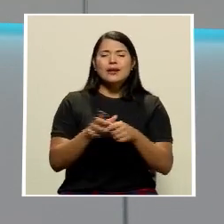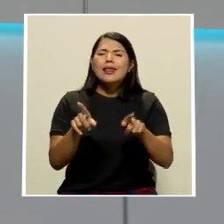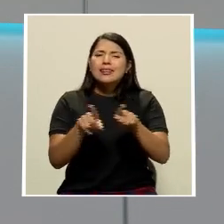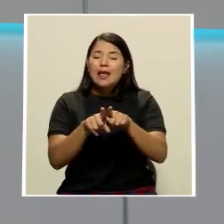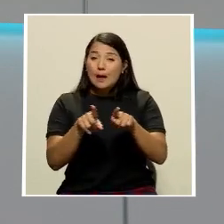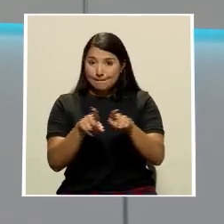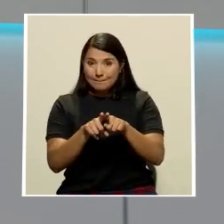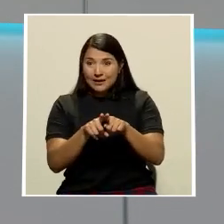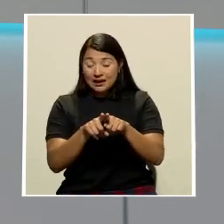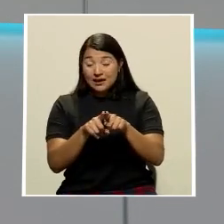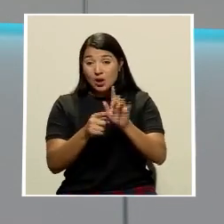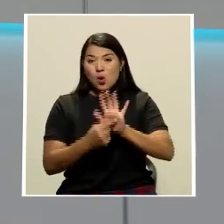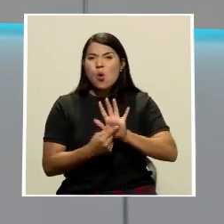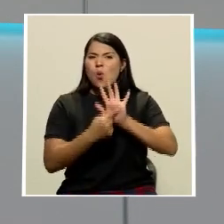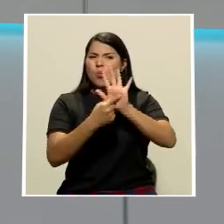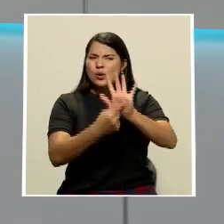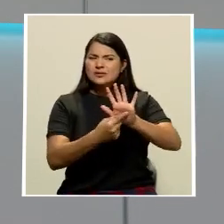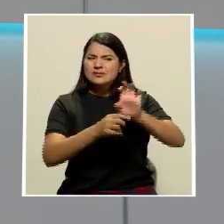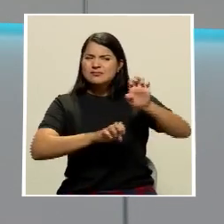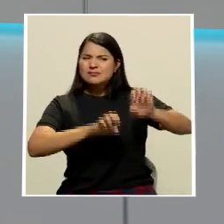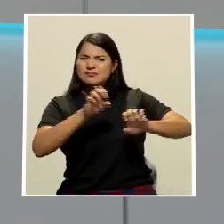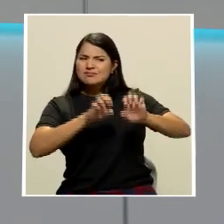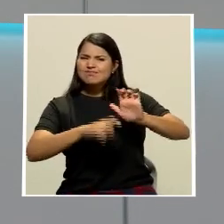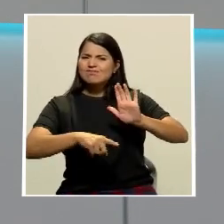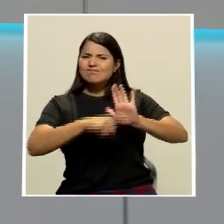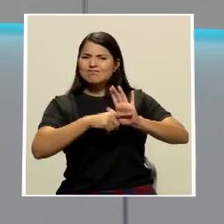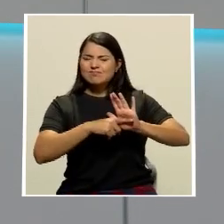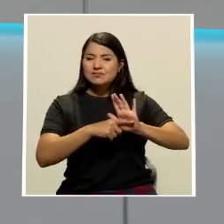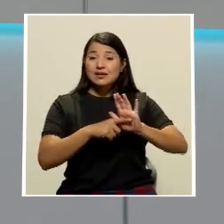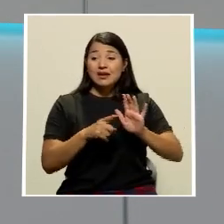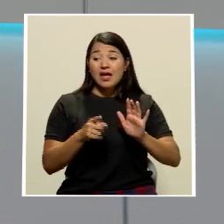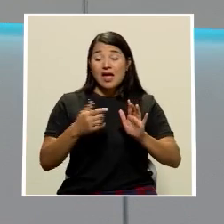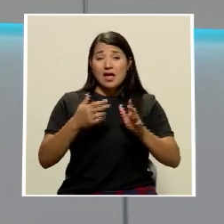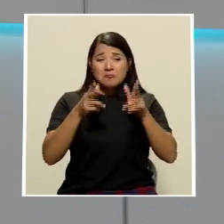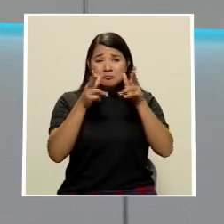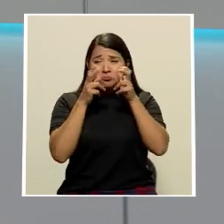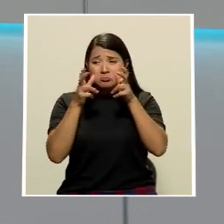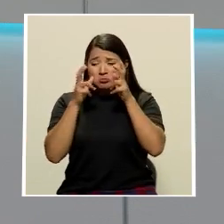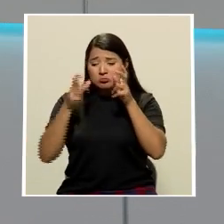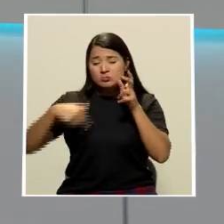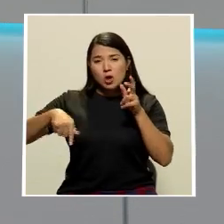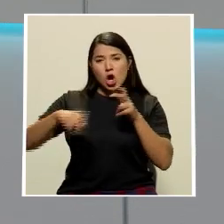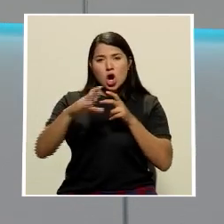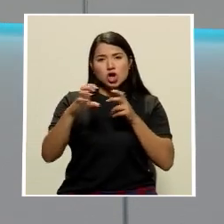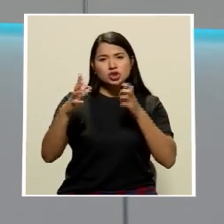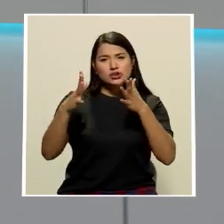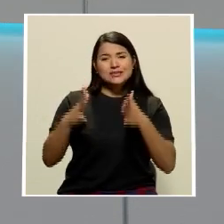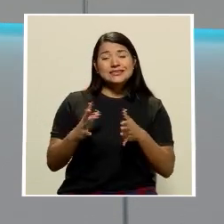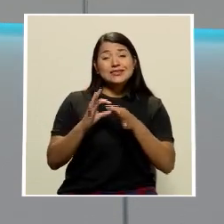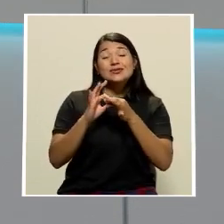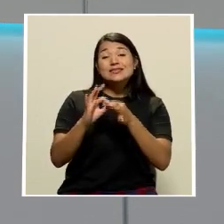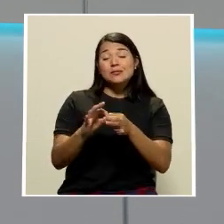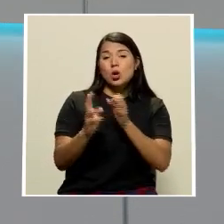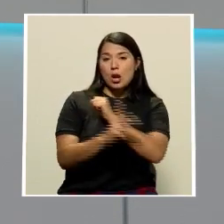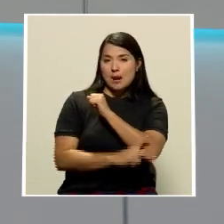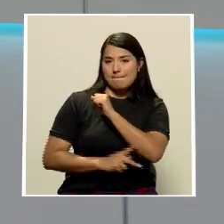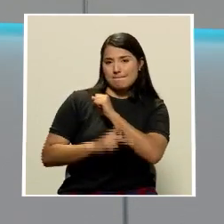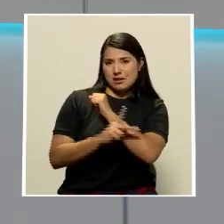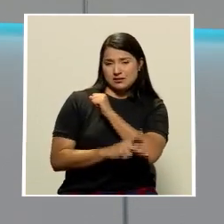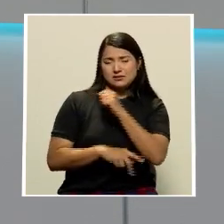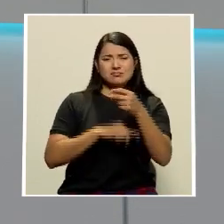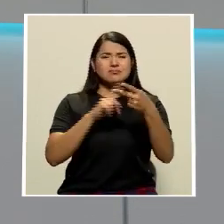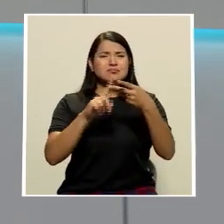también revela una valoración pesimista por parte de los ciudadanos sobre el futuro del país y un declive